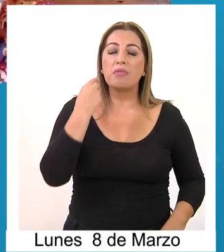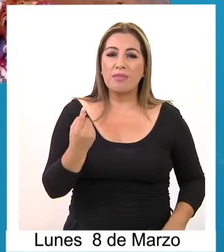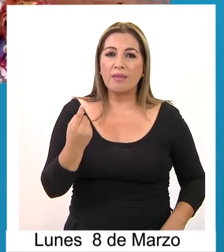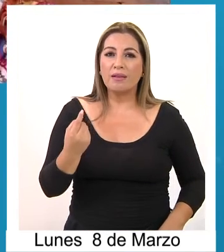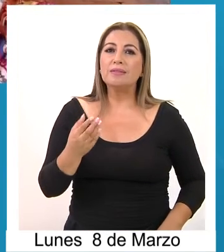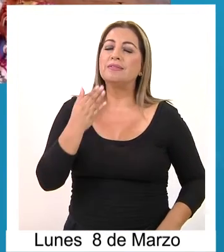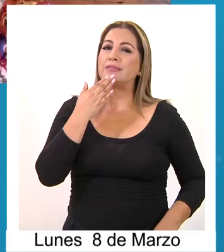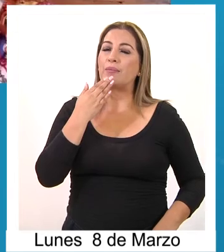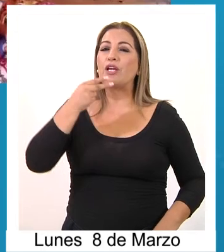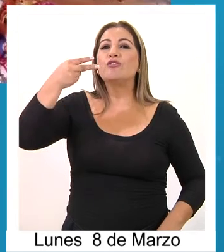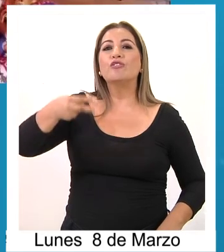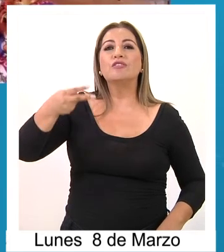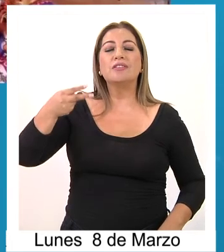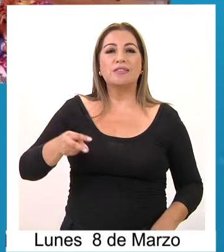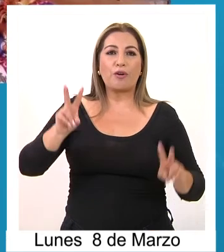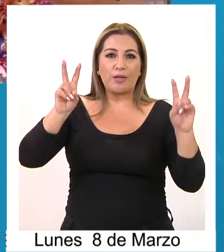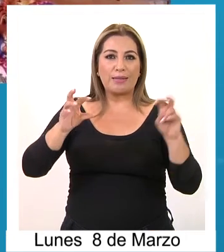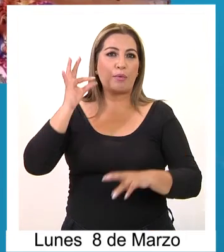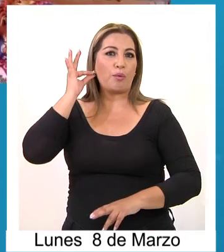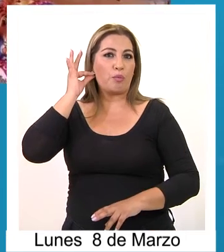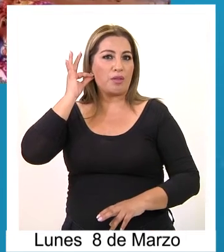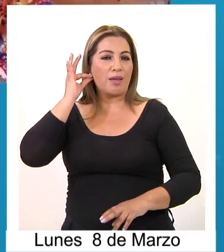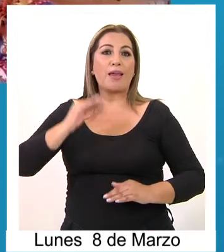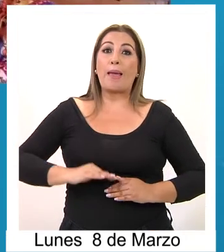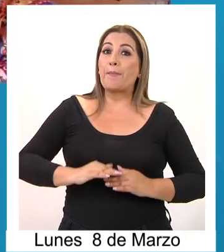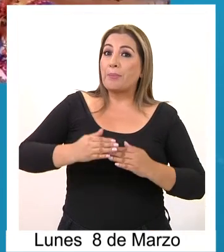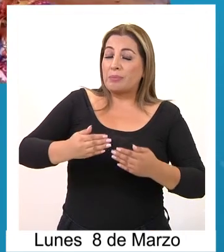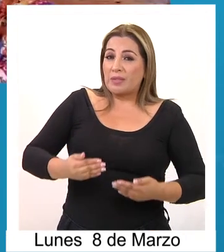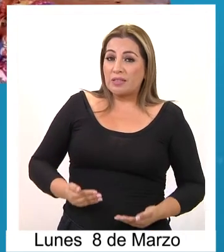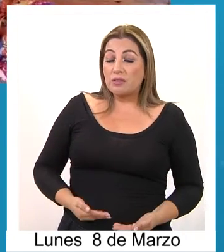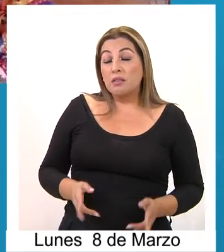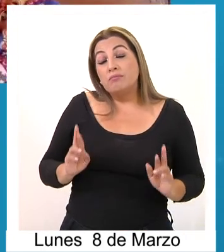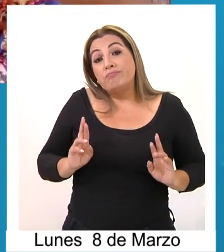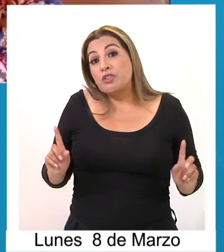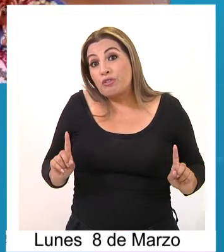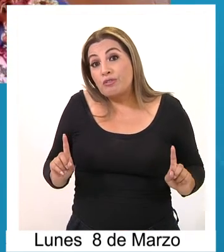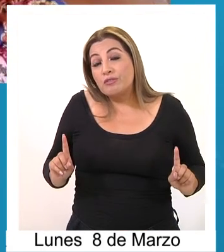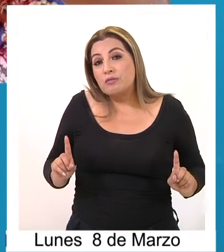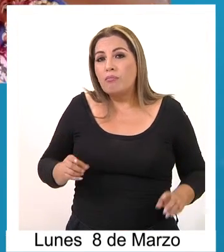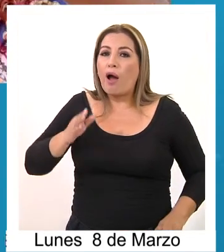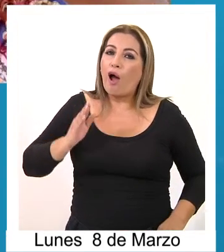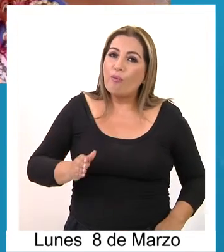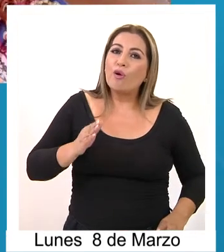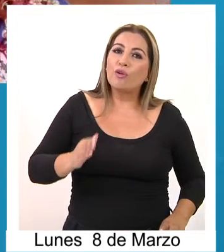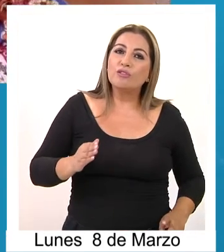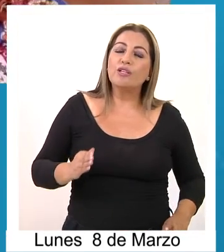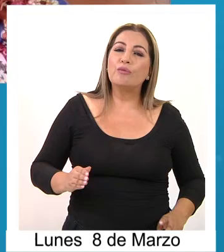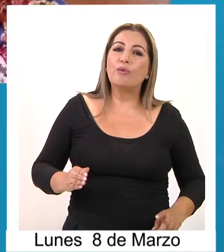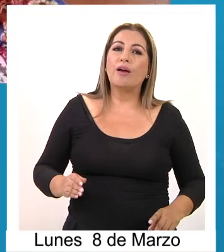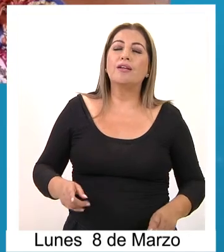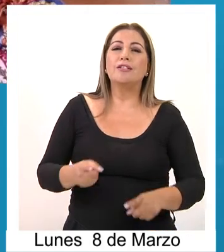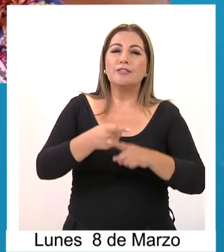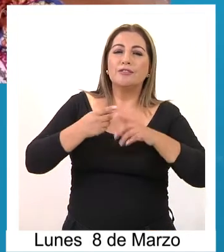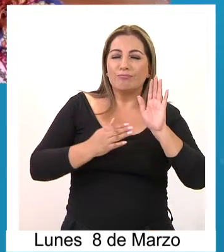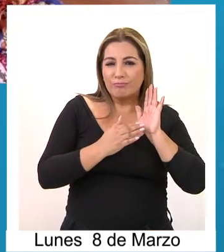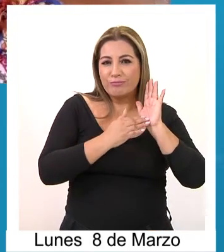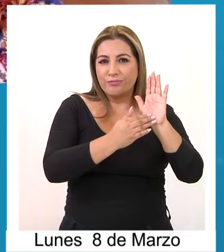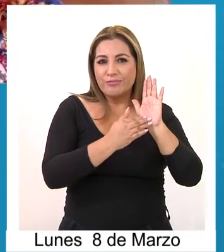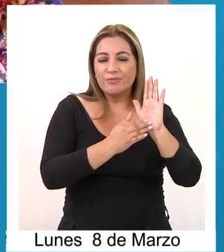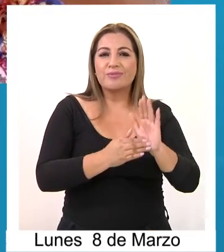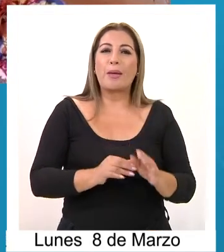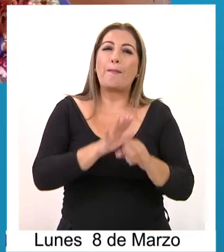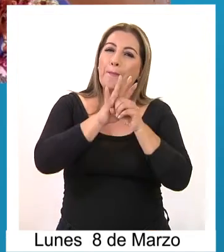días tengamos noticias con respecto a las mujeres gestantes. Y si no, vamos a seguir viralizando, socializando y sí,